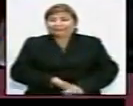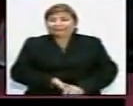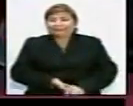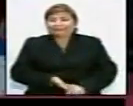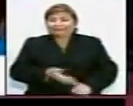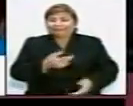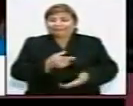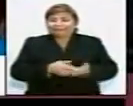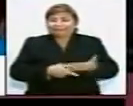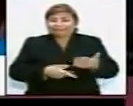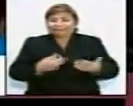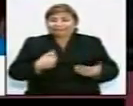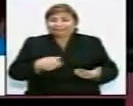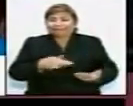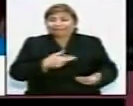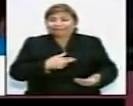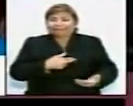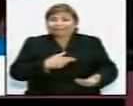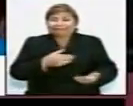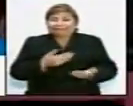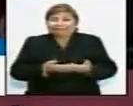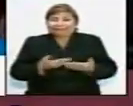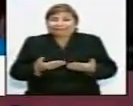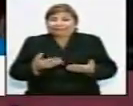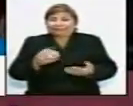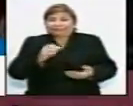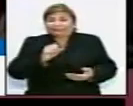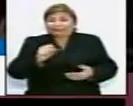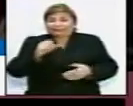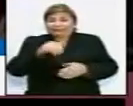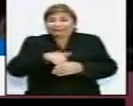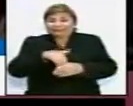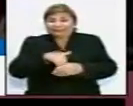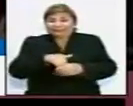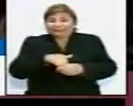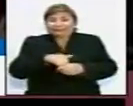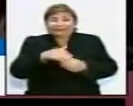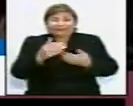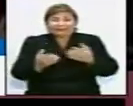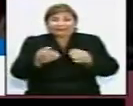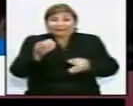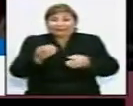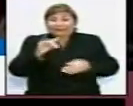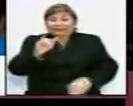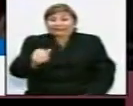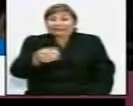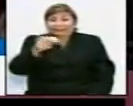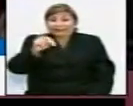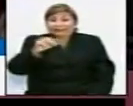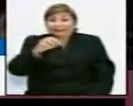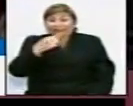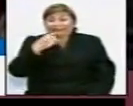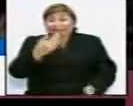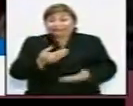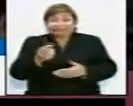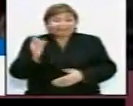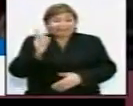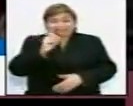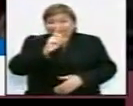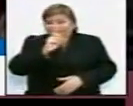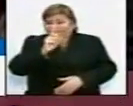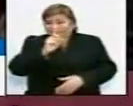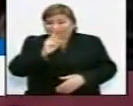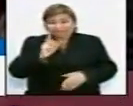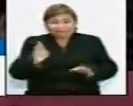que nosotros como sistema electoral y en particular el Jurado Nacional de Elecciones no se